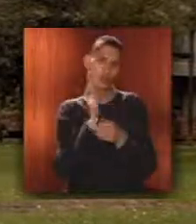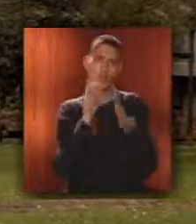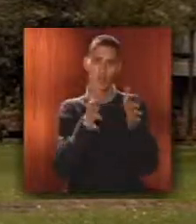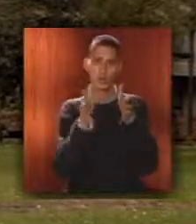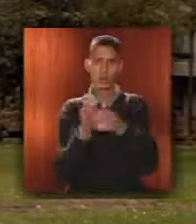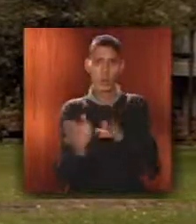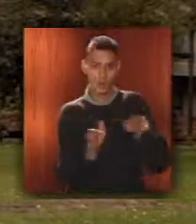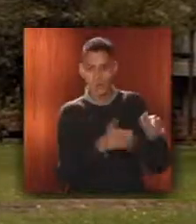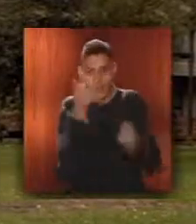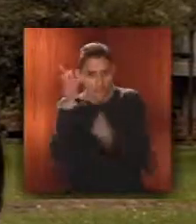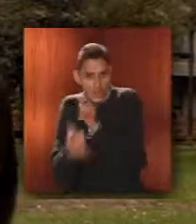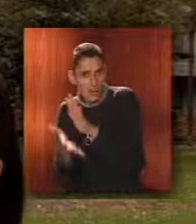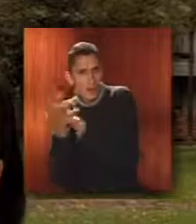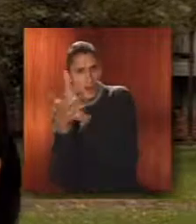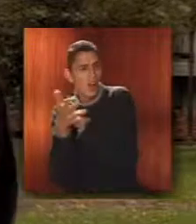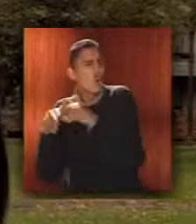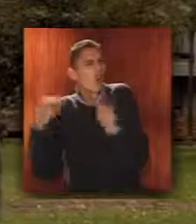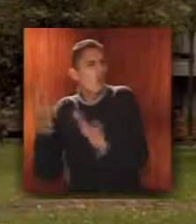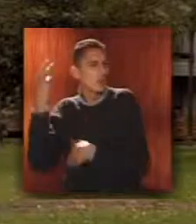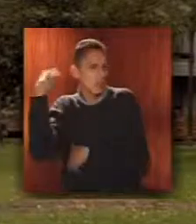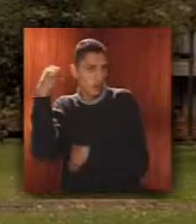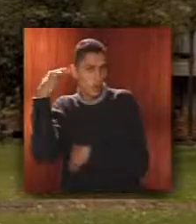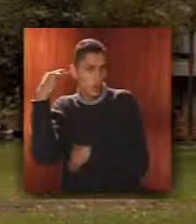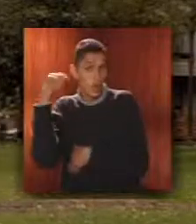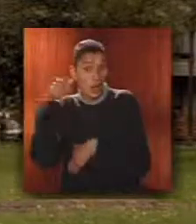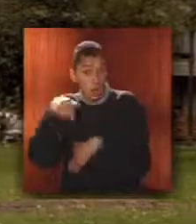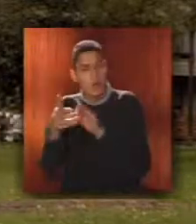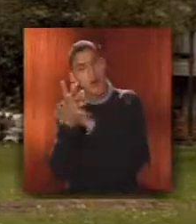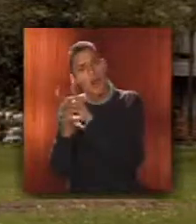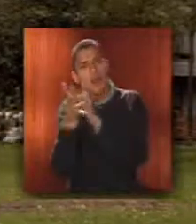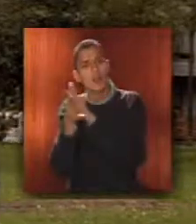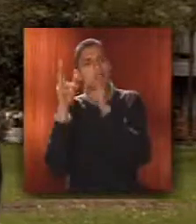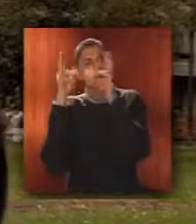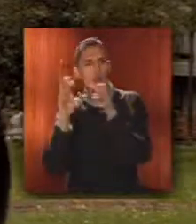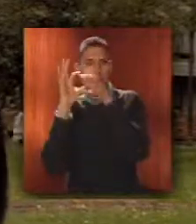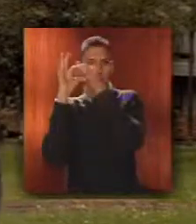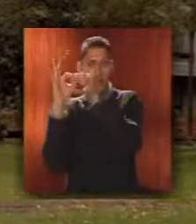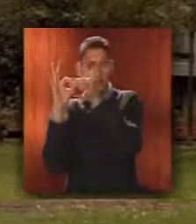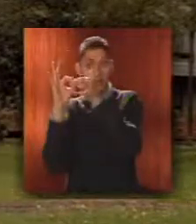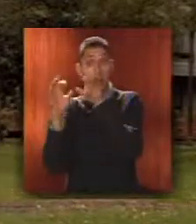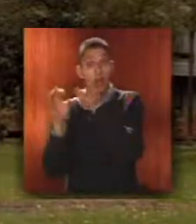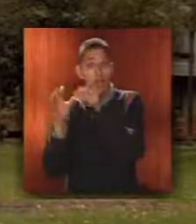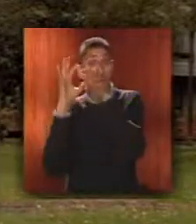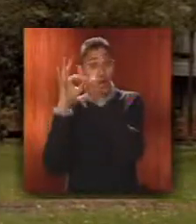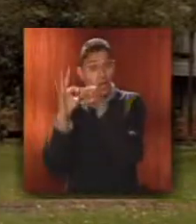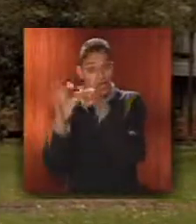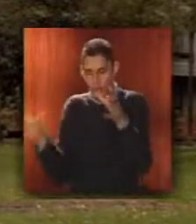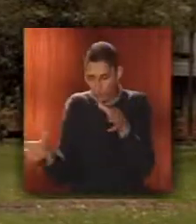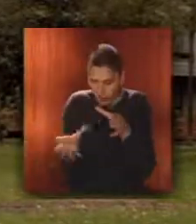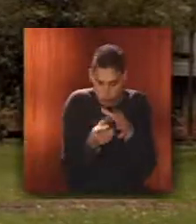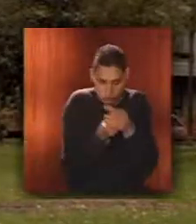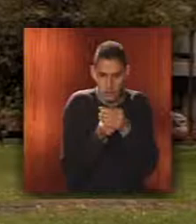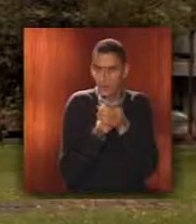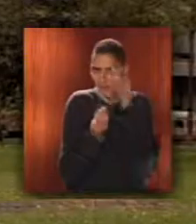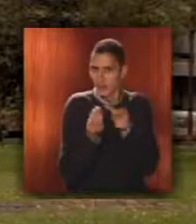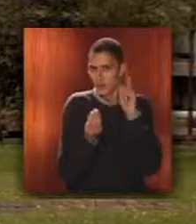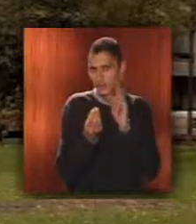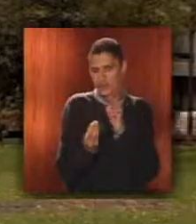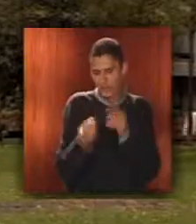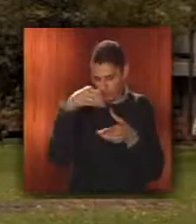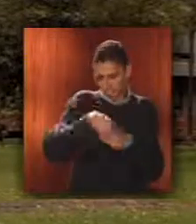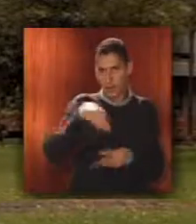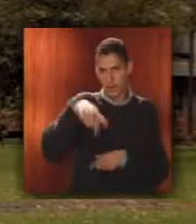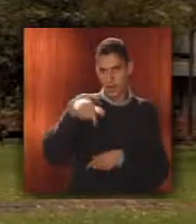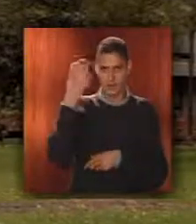sordas. Ahora pasemos a nuestro segmento final y cómo es la historia, donde hablaremos acerca de FENASCOL, la organización que agrupa a las personas con